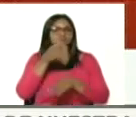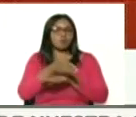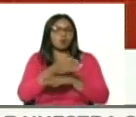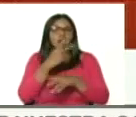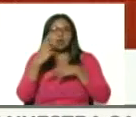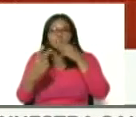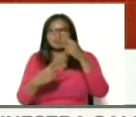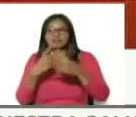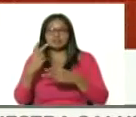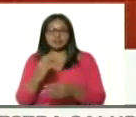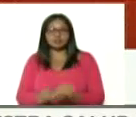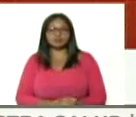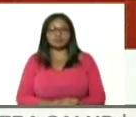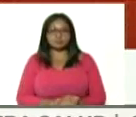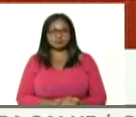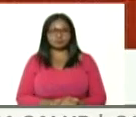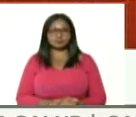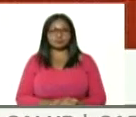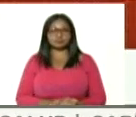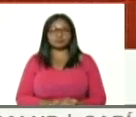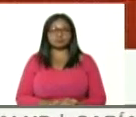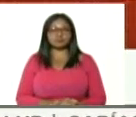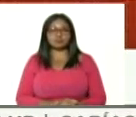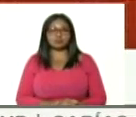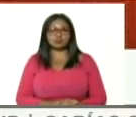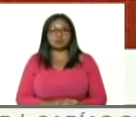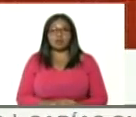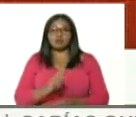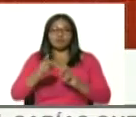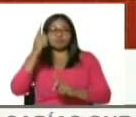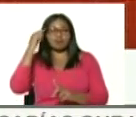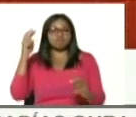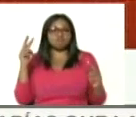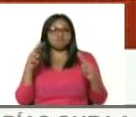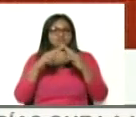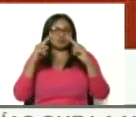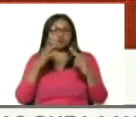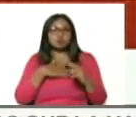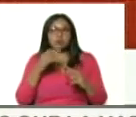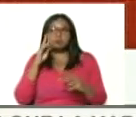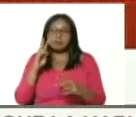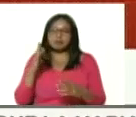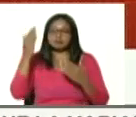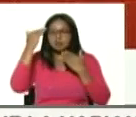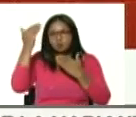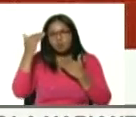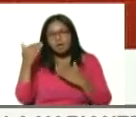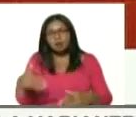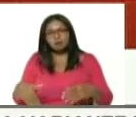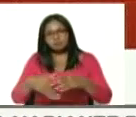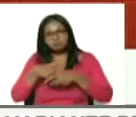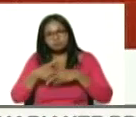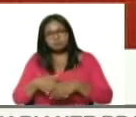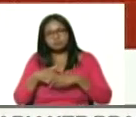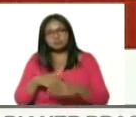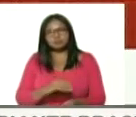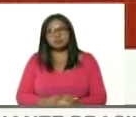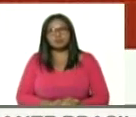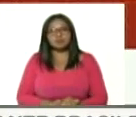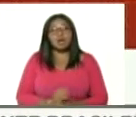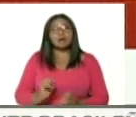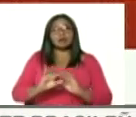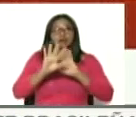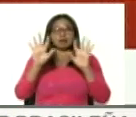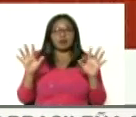Erika, Nahum. En estos días nos vemos allá. Quiero verlo, saludarlo, eso sí, con mi